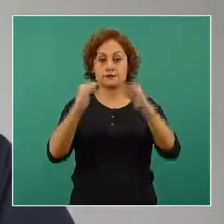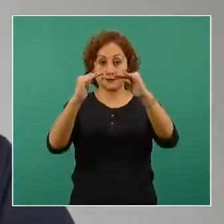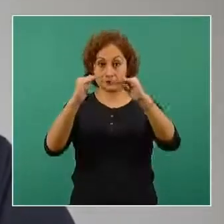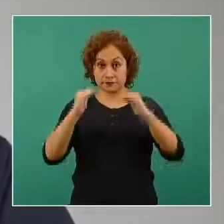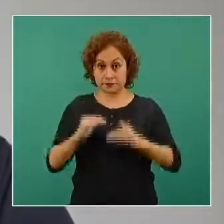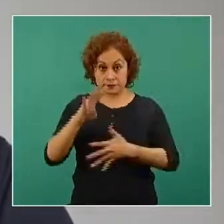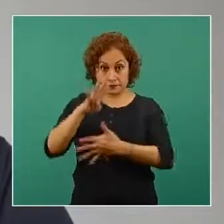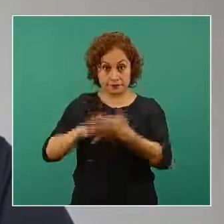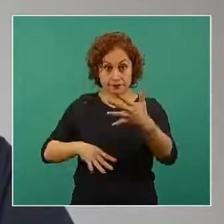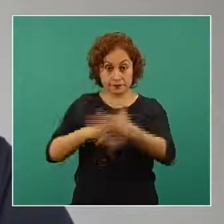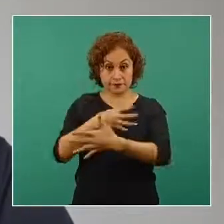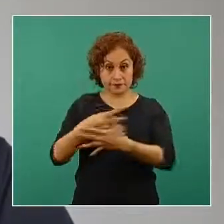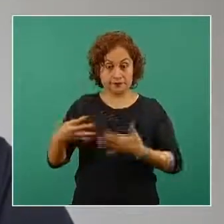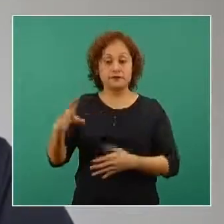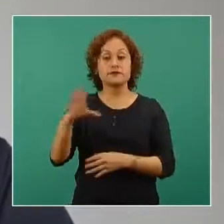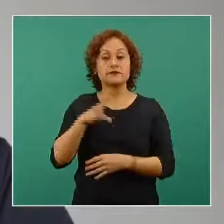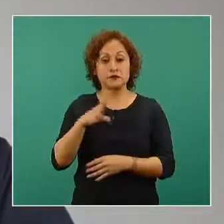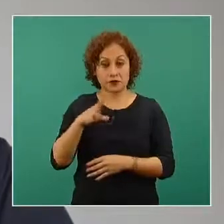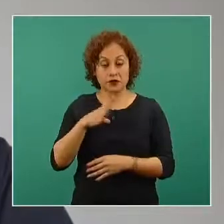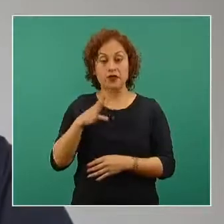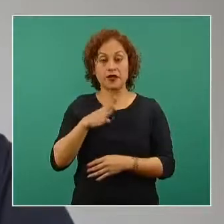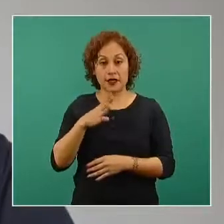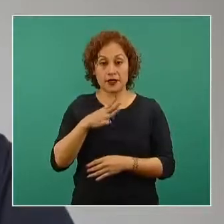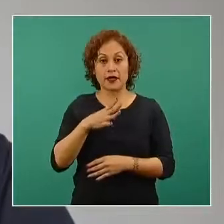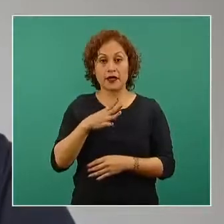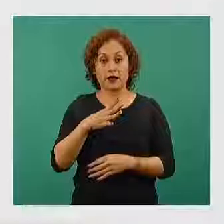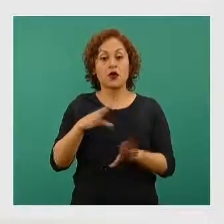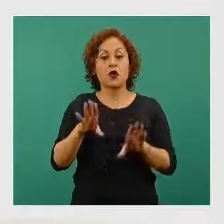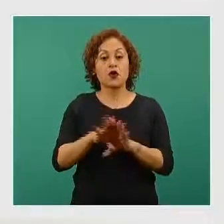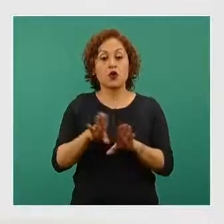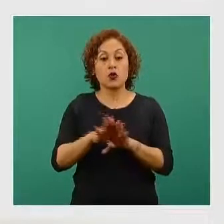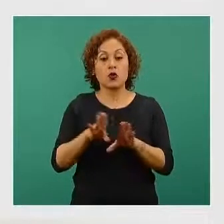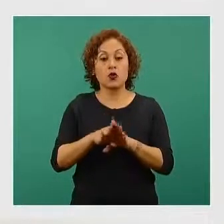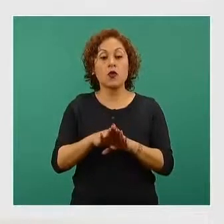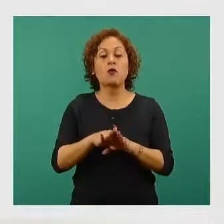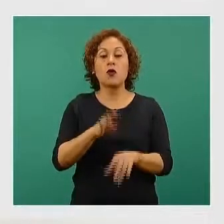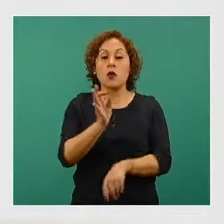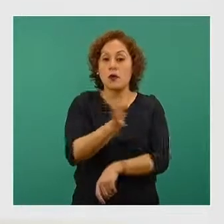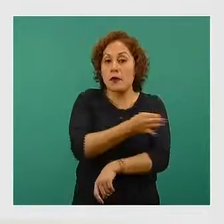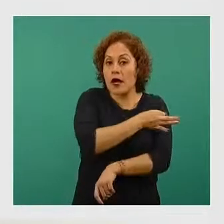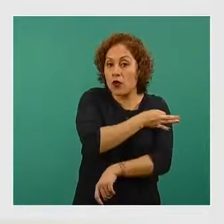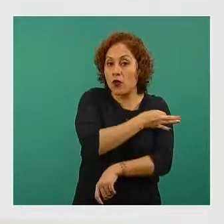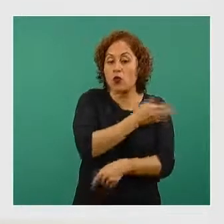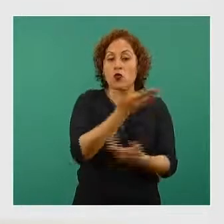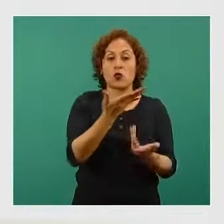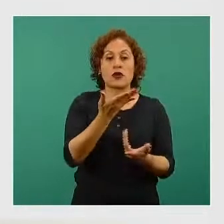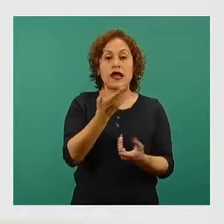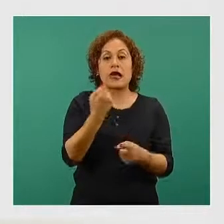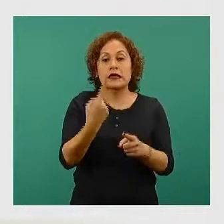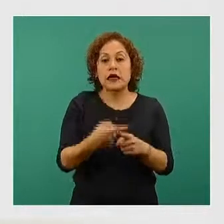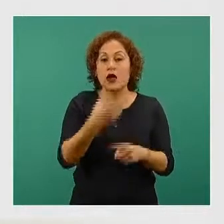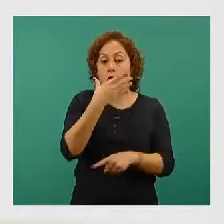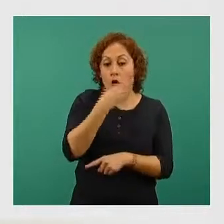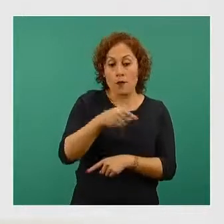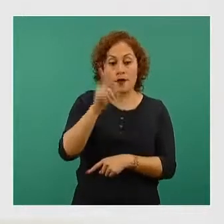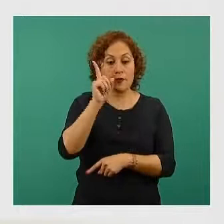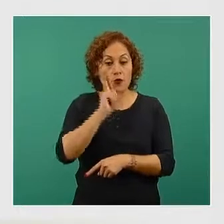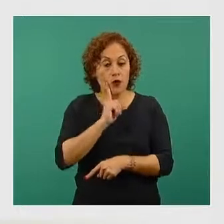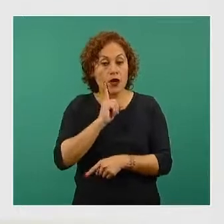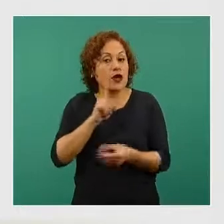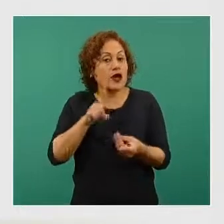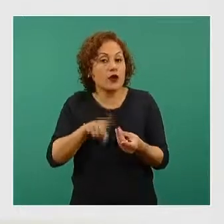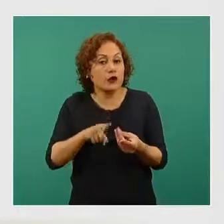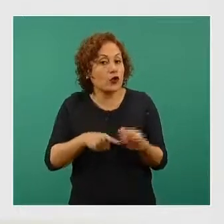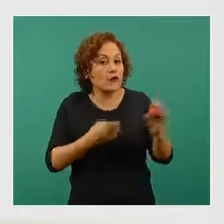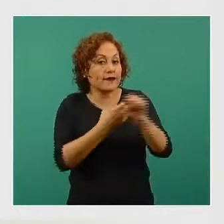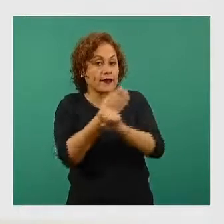ustedes encontrar las actualizaciones, la distribución por tipo de vacuna, por sexo, por entidad federativa donde ocurrió